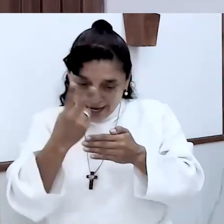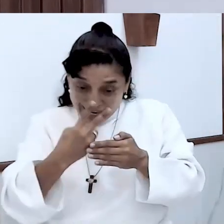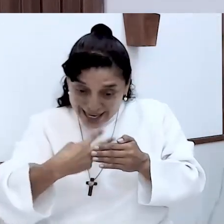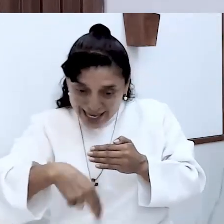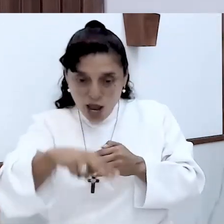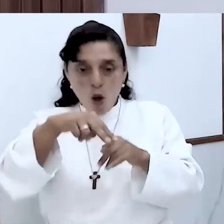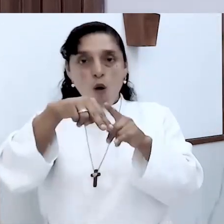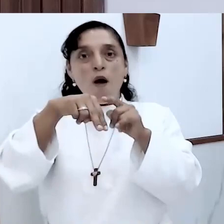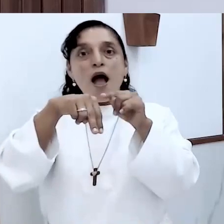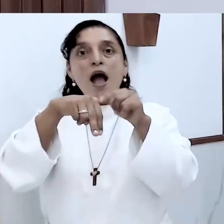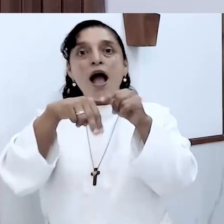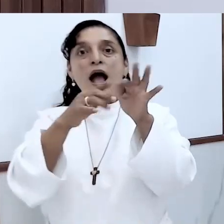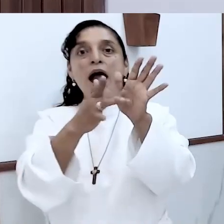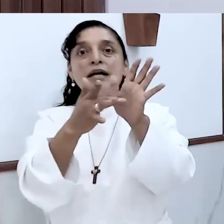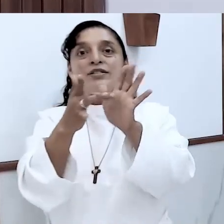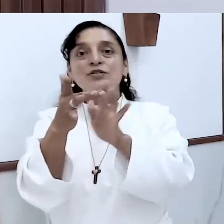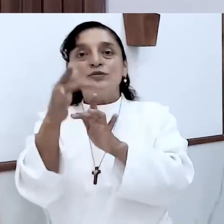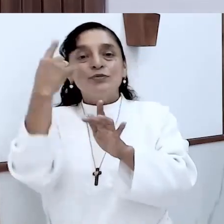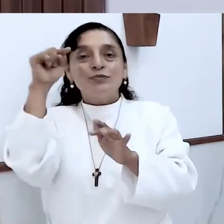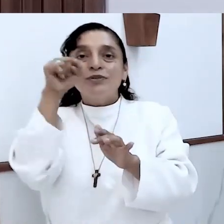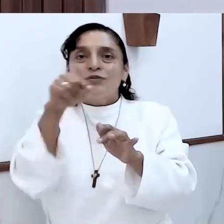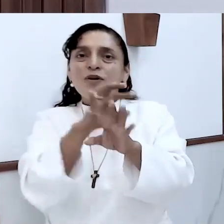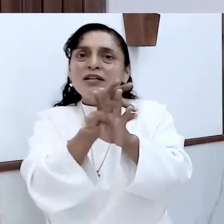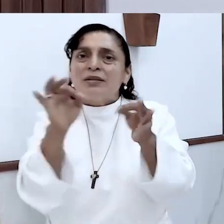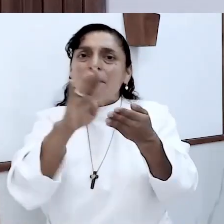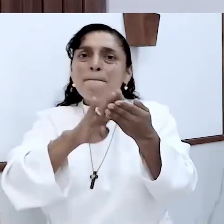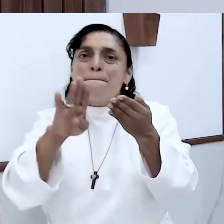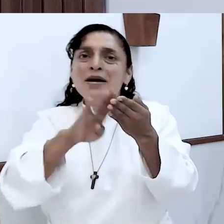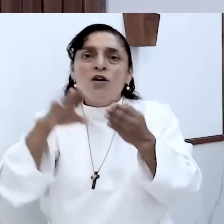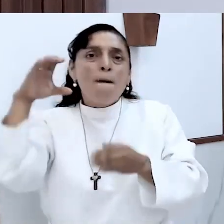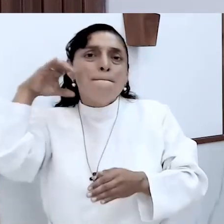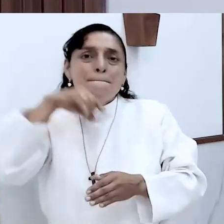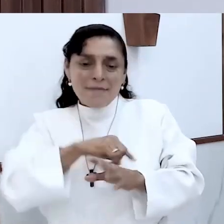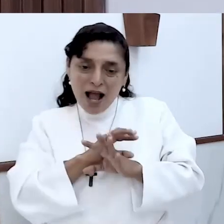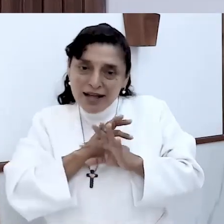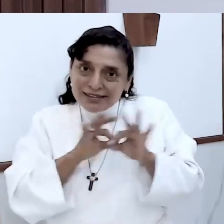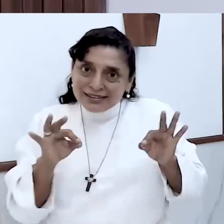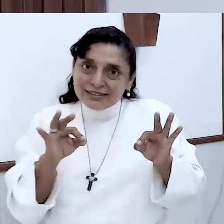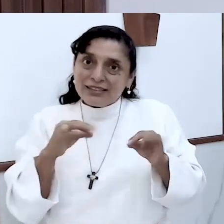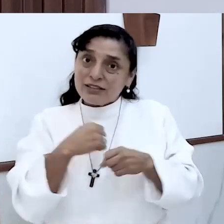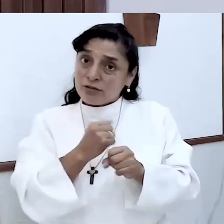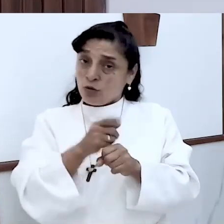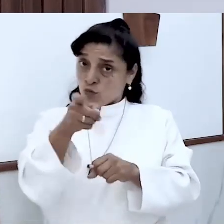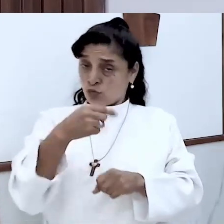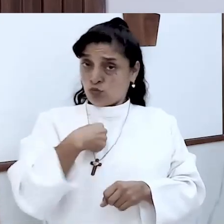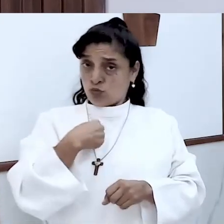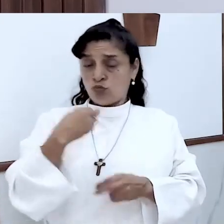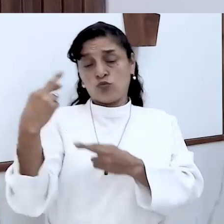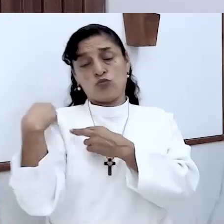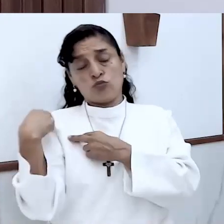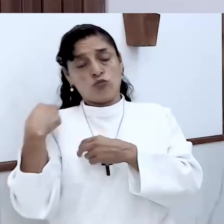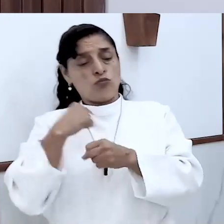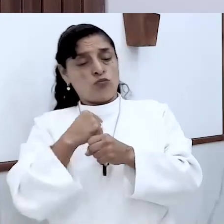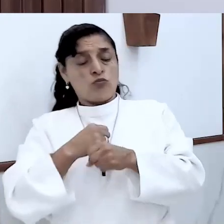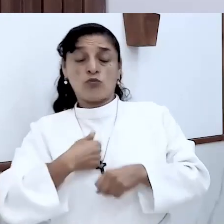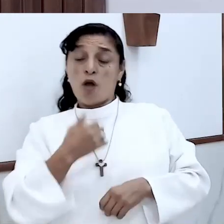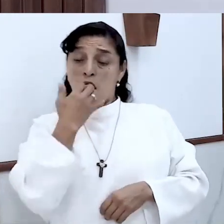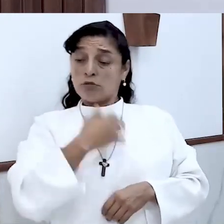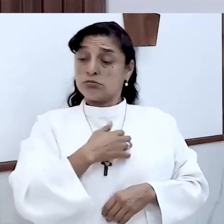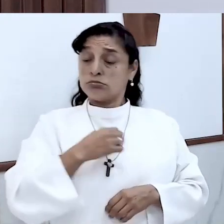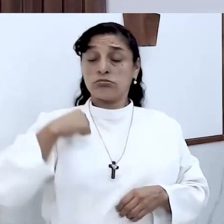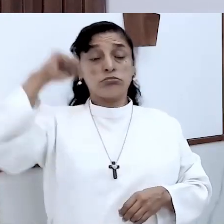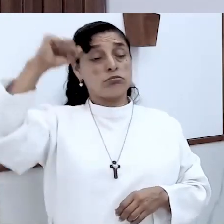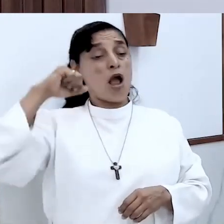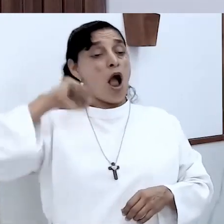a perdonar los pecados. De tal manera que el perdón no depende de nosotros, de nuestro esfuerzo, de nuestros méritos, no. Es